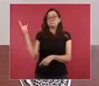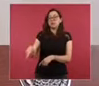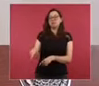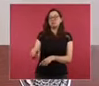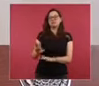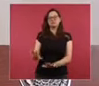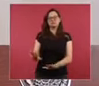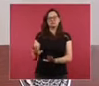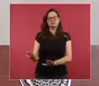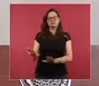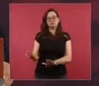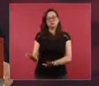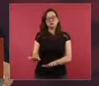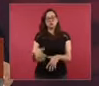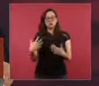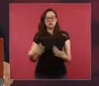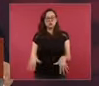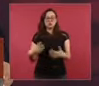menos.